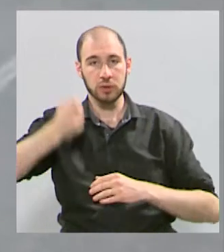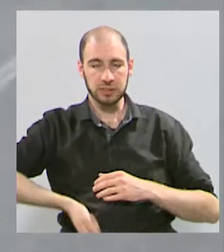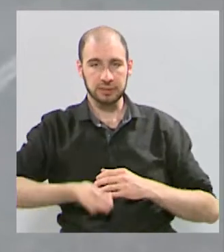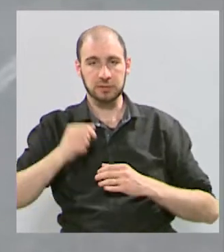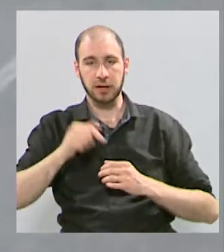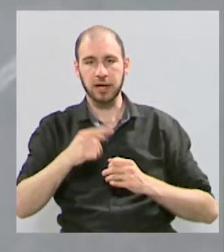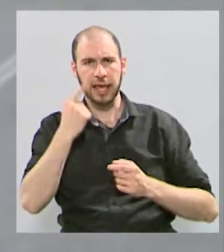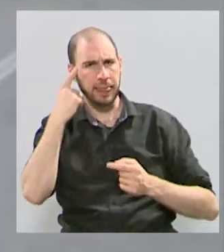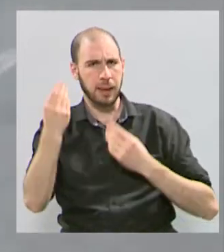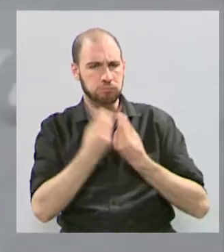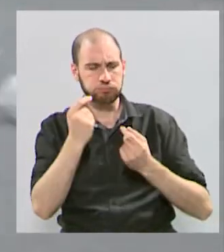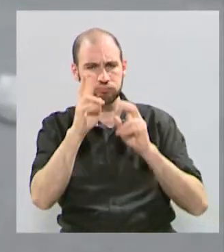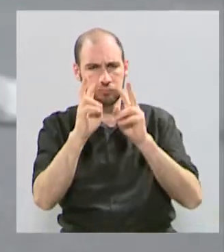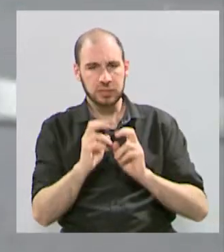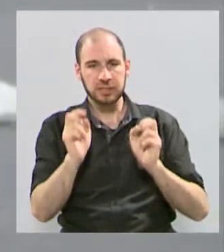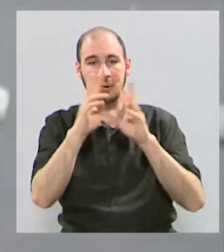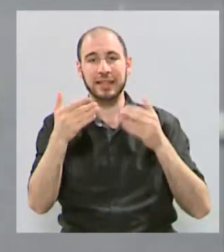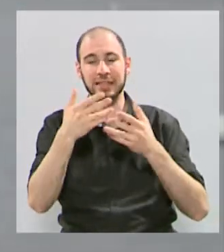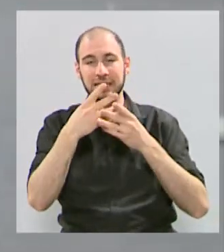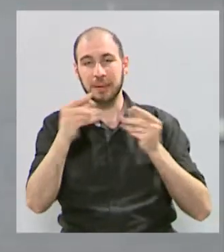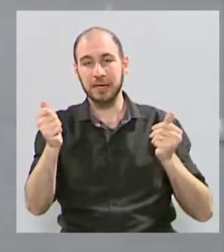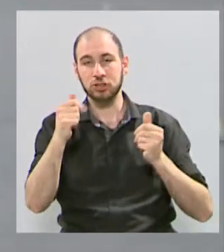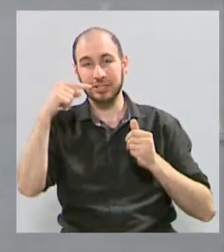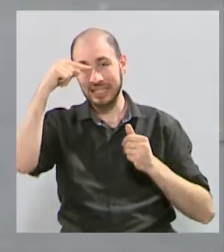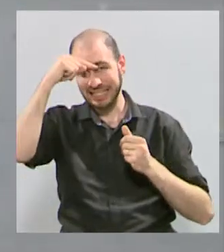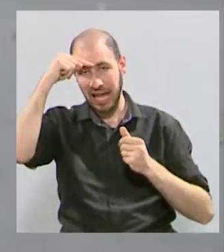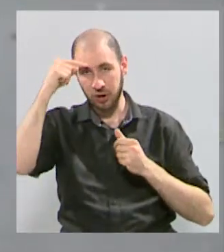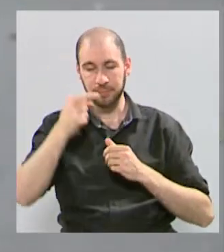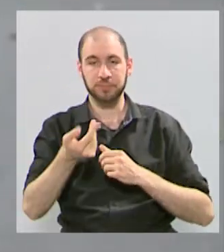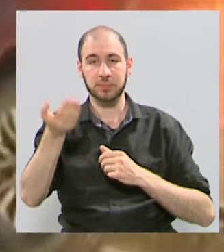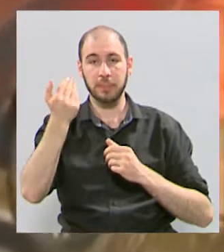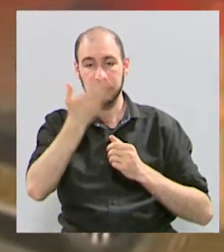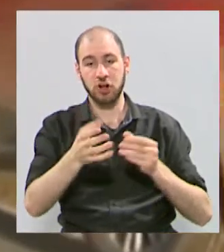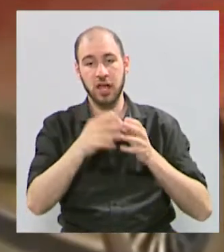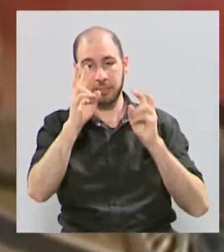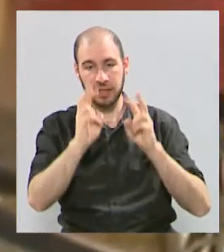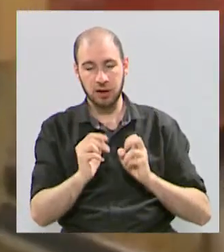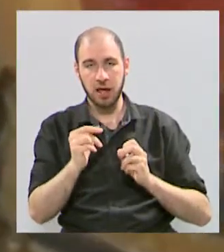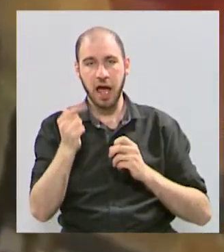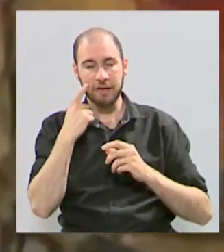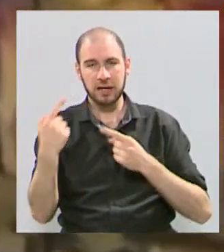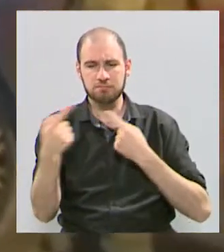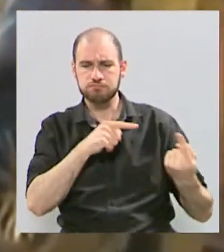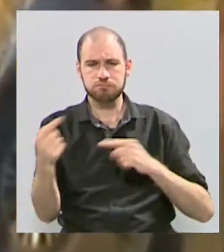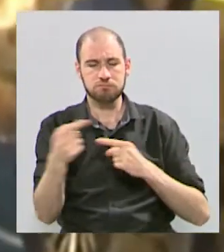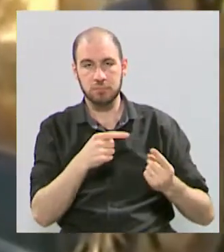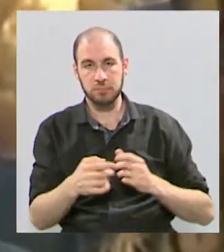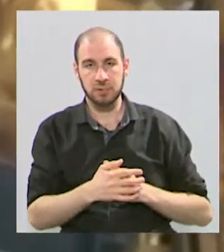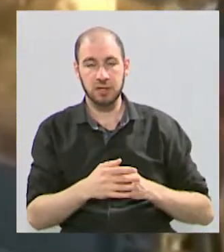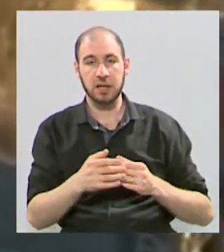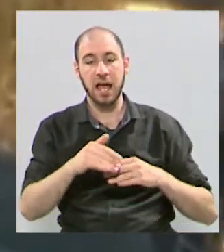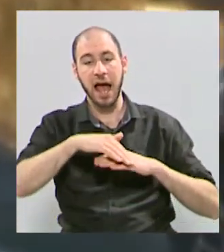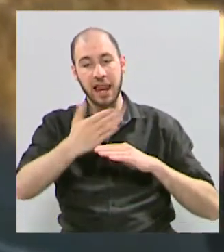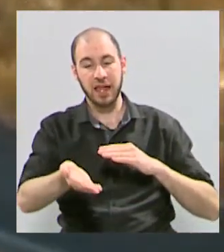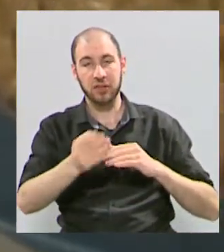siguiendo varias hipótesis con respecto a la desaparición de Maldonado. Los investigadores analizan el enfrentamiento que se produjo justamente en las